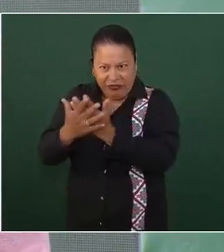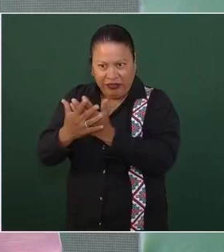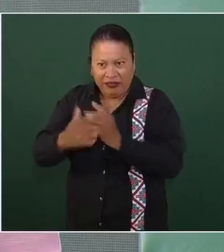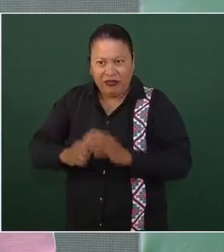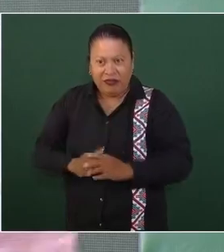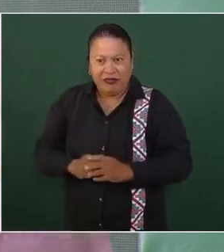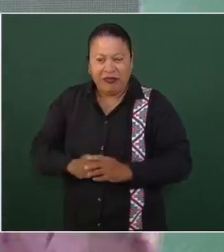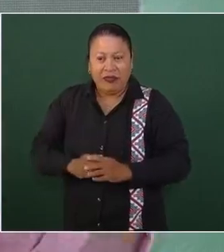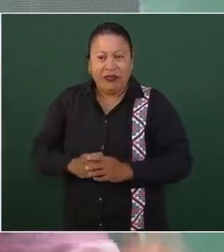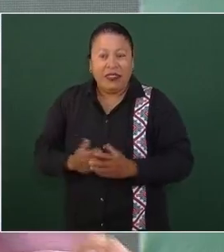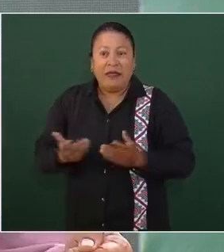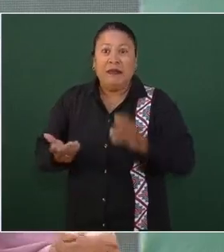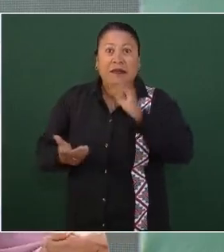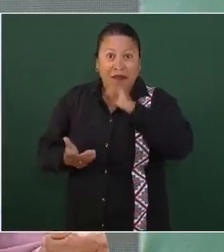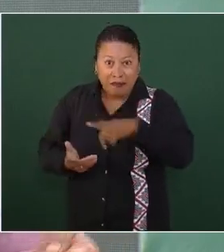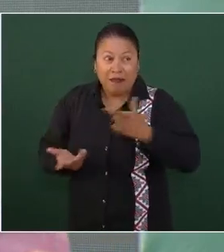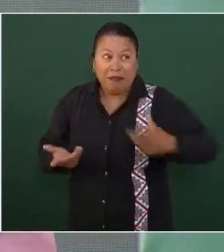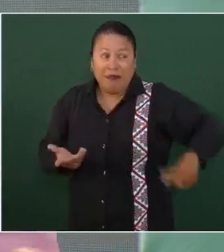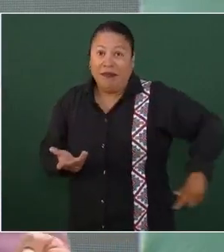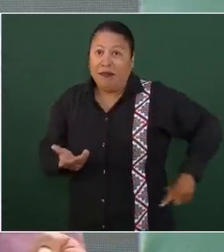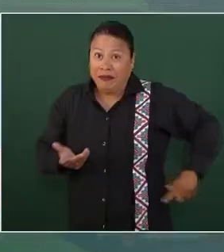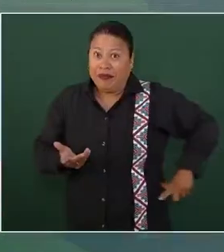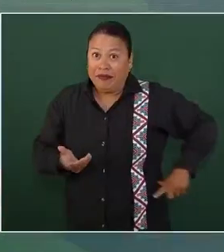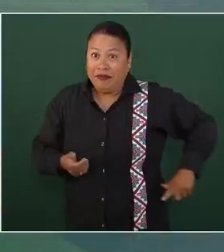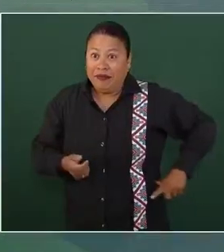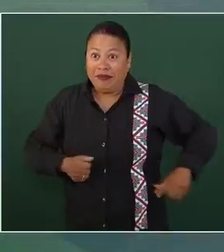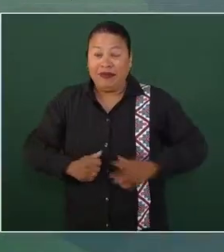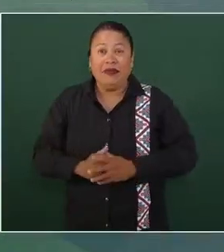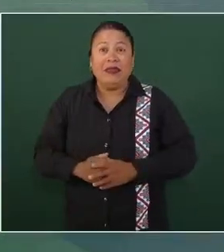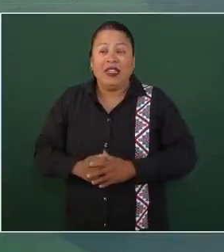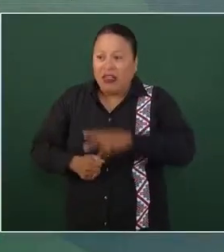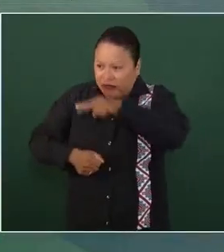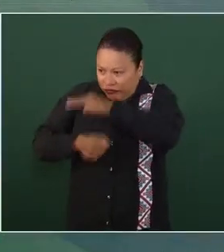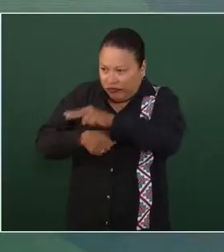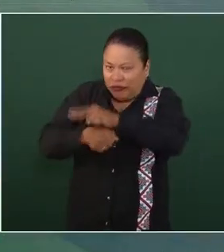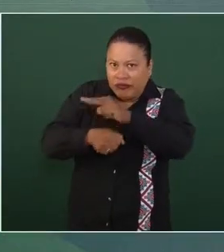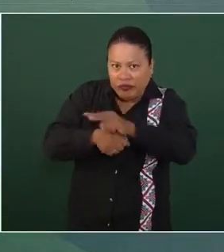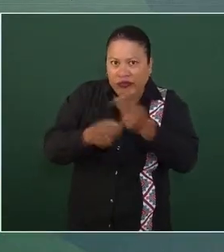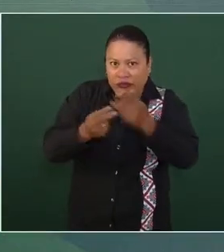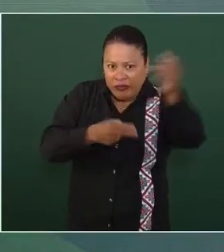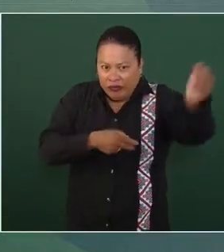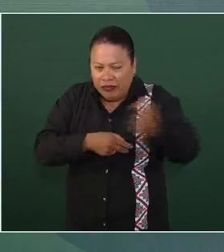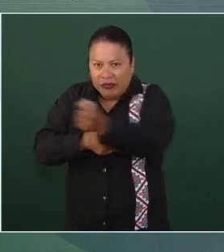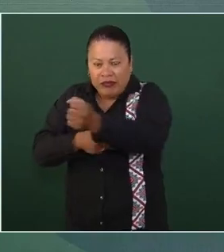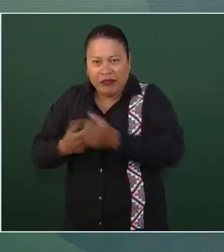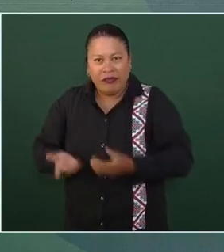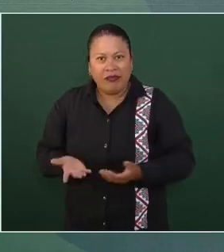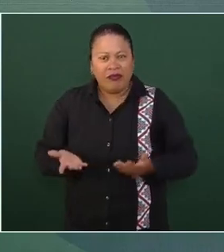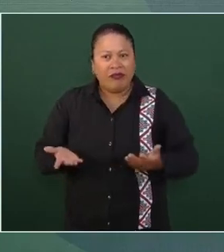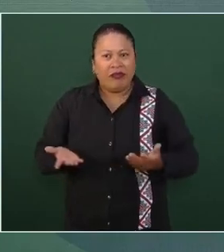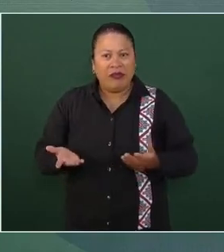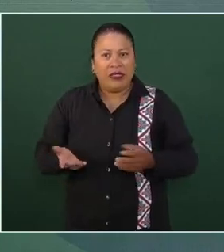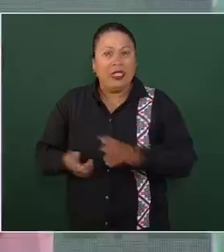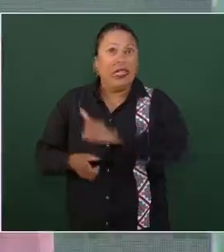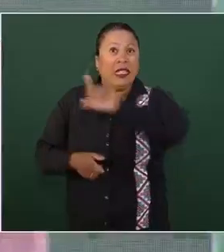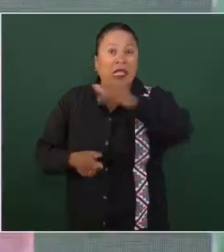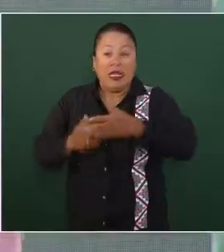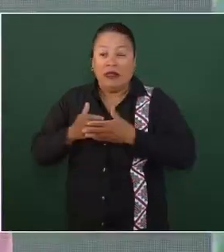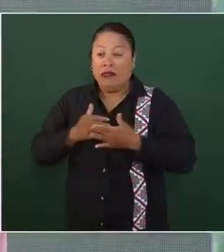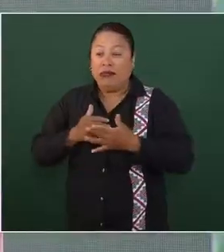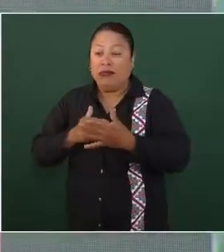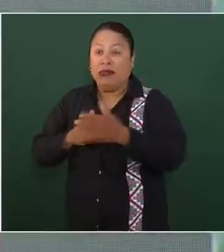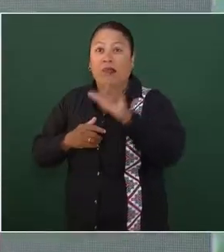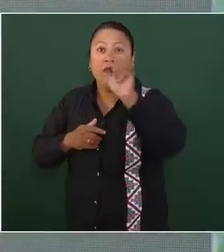y además el gobierno ponía la vigilancia y a los veinte años